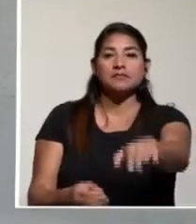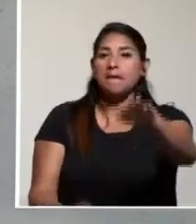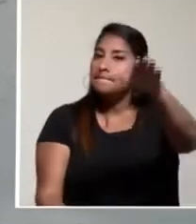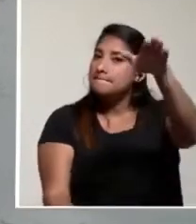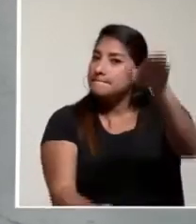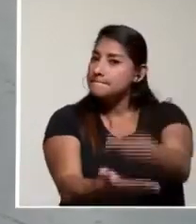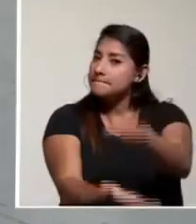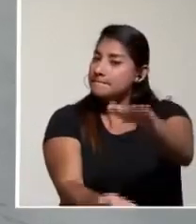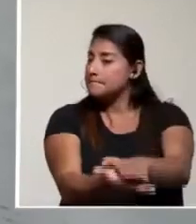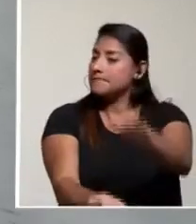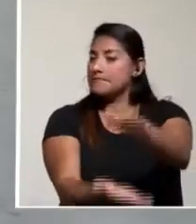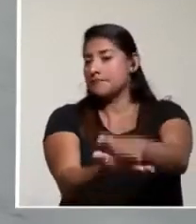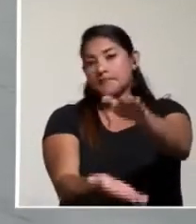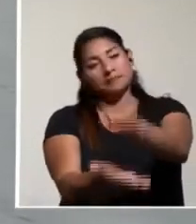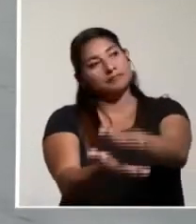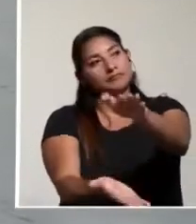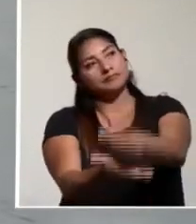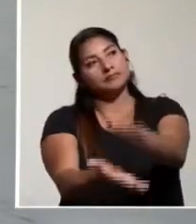Zapateo.